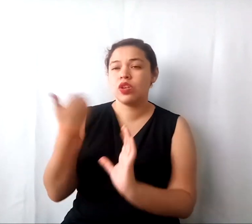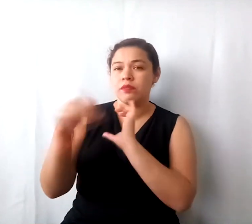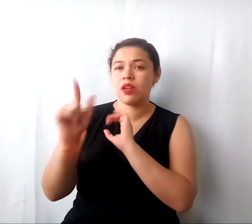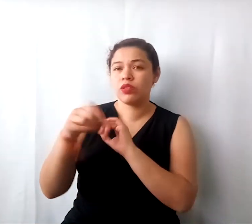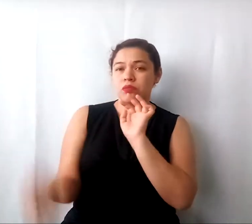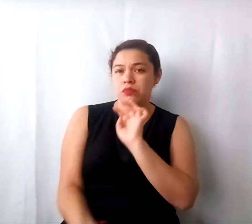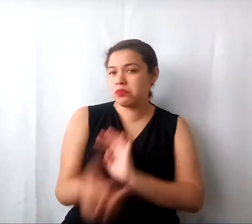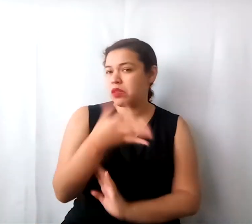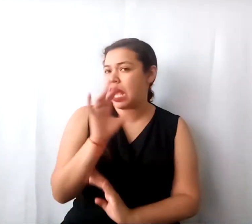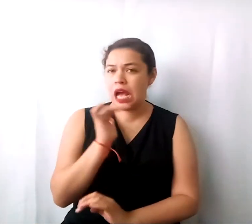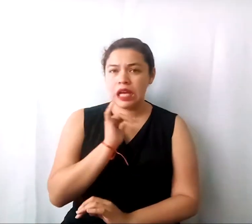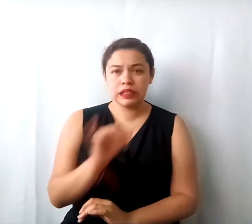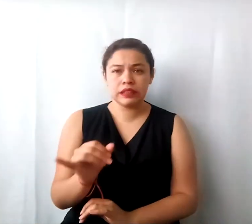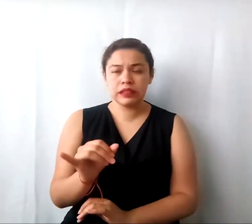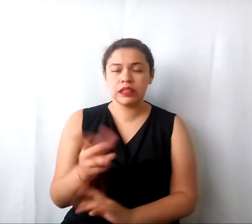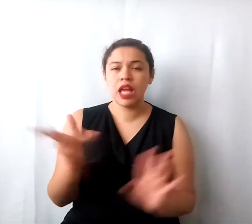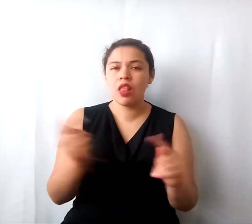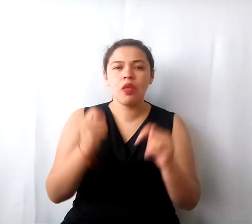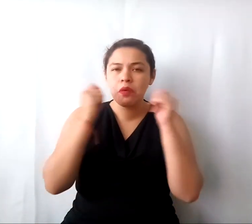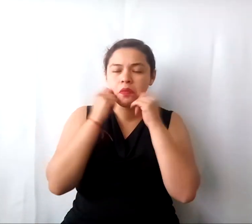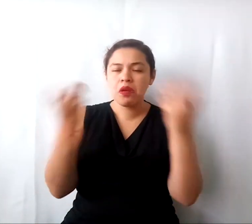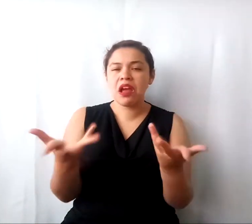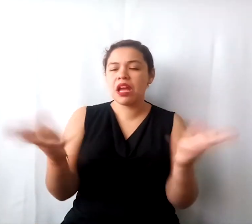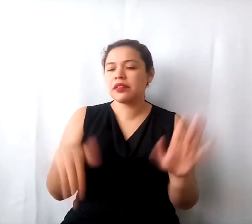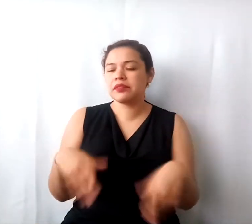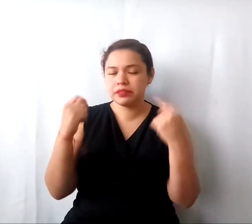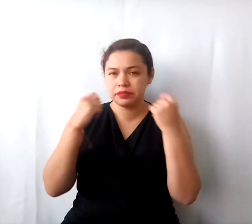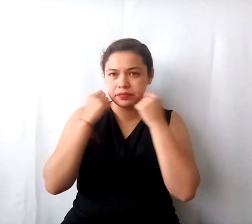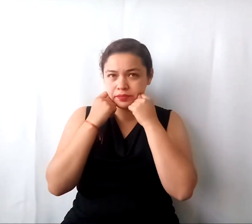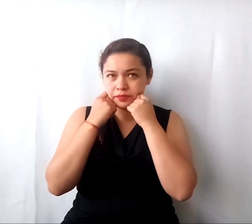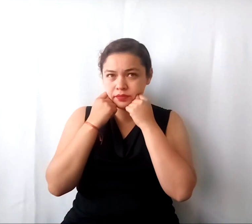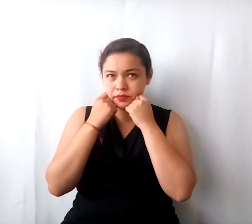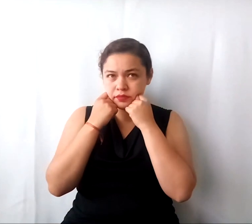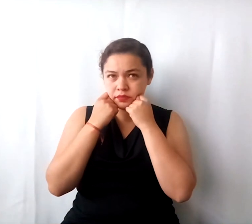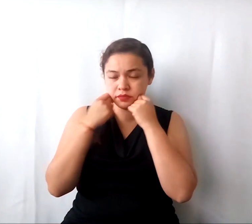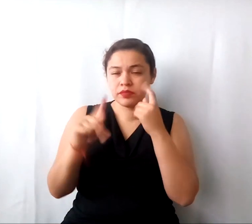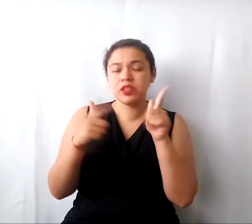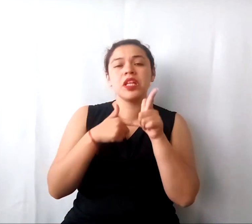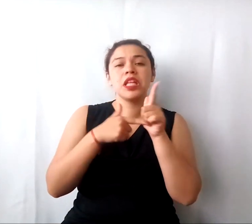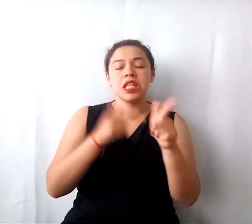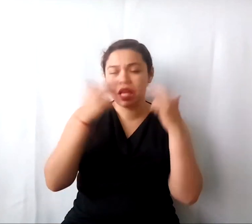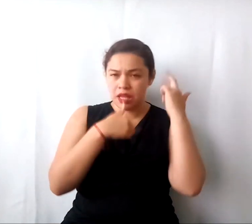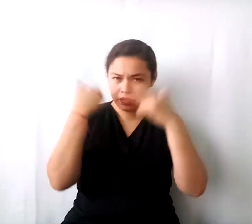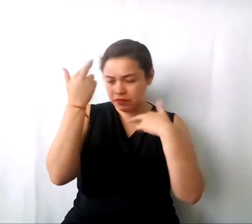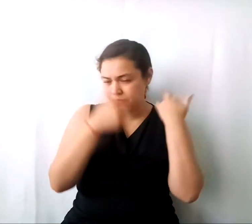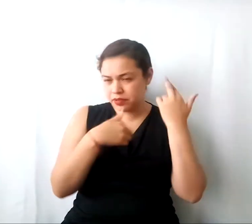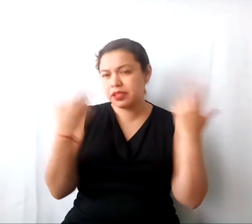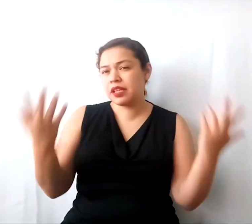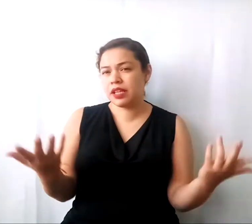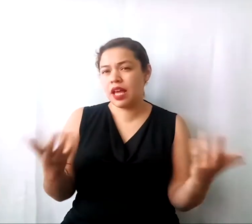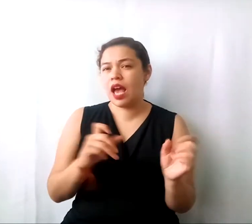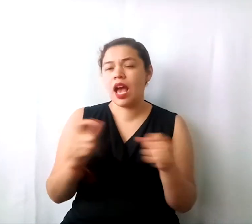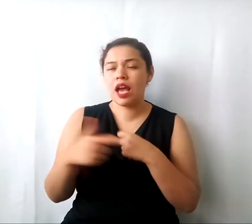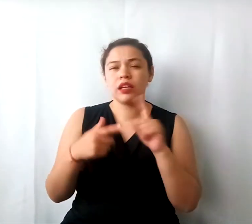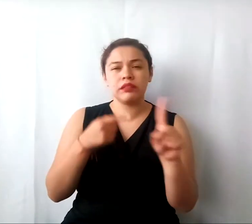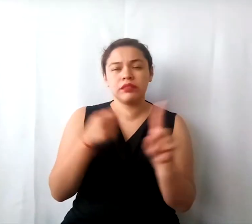cual y haga, no me importa quién lo haga, pero que le dé seguimiento, algo específico,